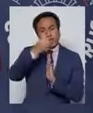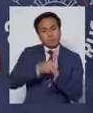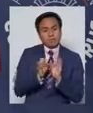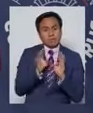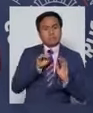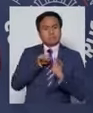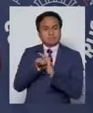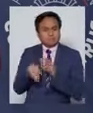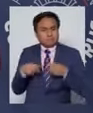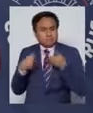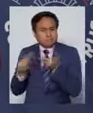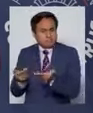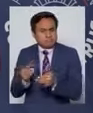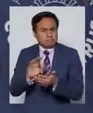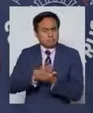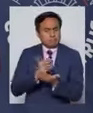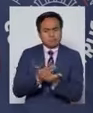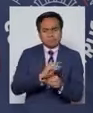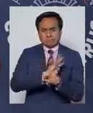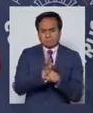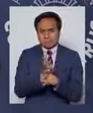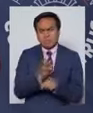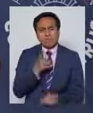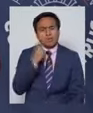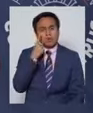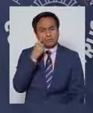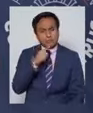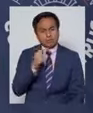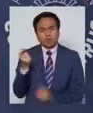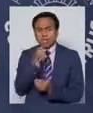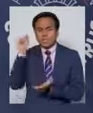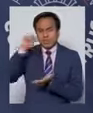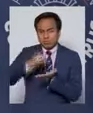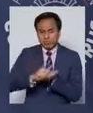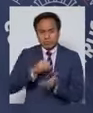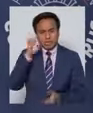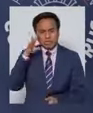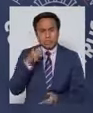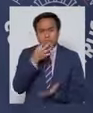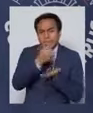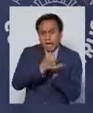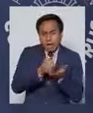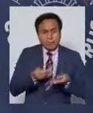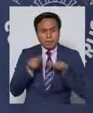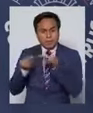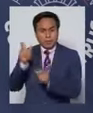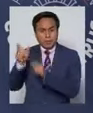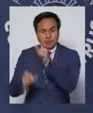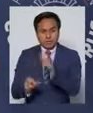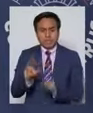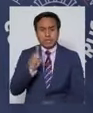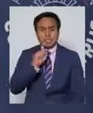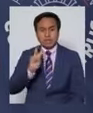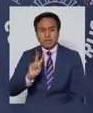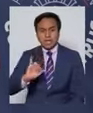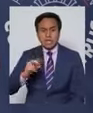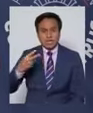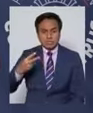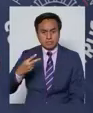por la emergencia sanitaria del COVID-19. ¿Tienen conocimiento de estas denuncias? ¿Se están entregando medicamentos a las personas que viven con